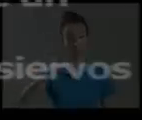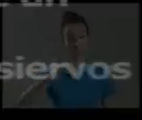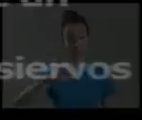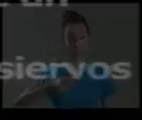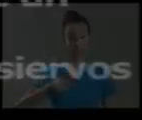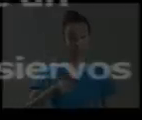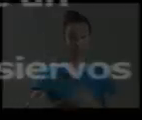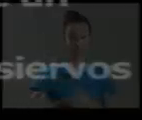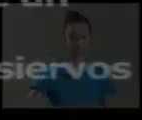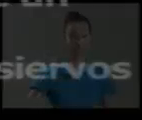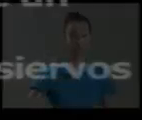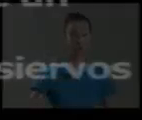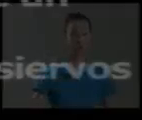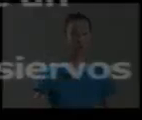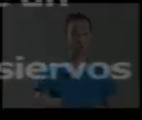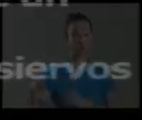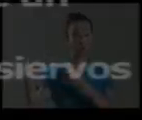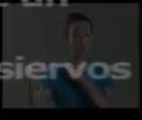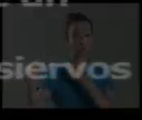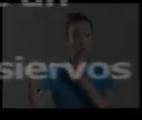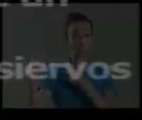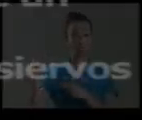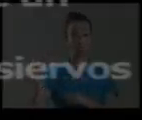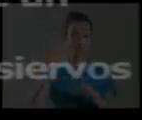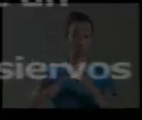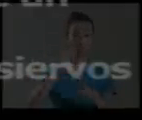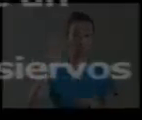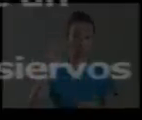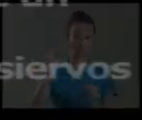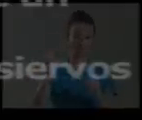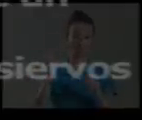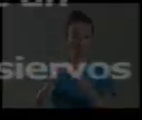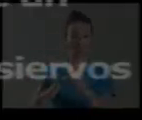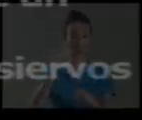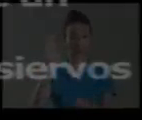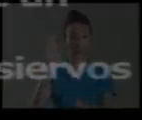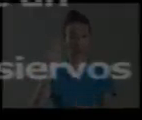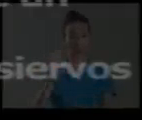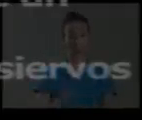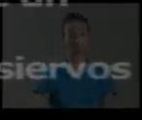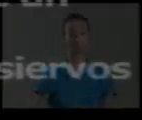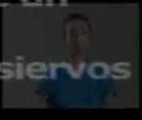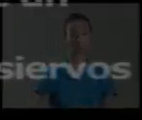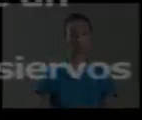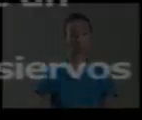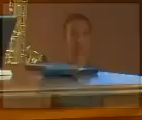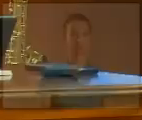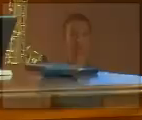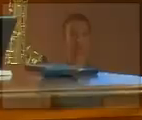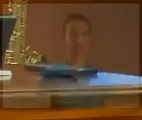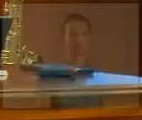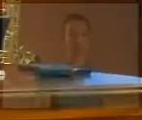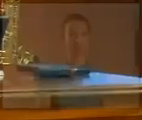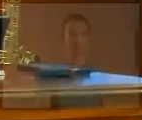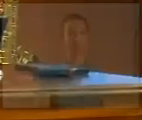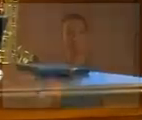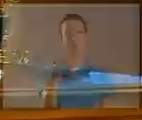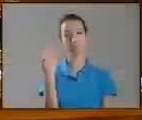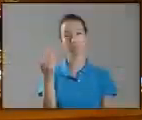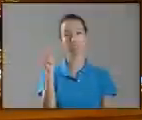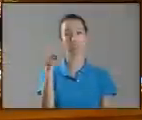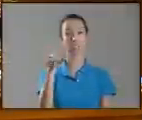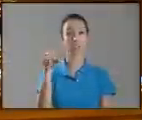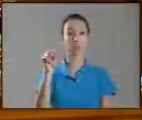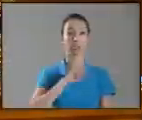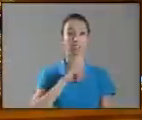Que obliga al hombre de bien a obrar siempre conforme a sus obligaciones y a cumplir la palabra, a cumplir